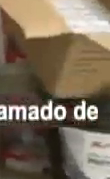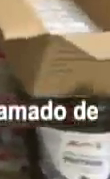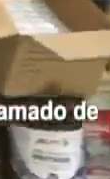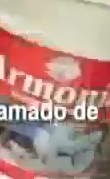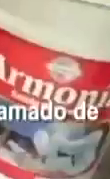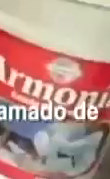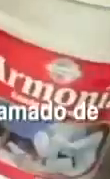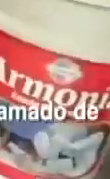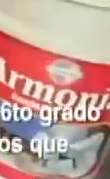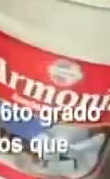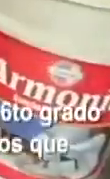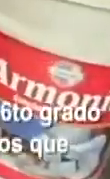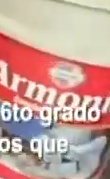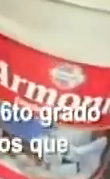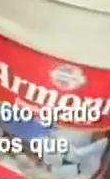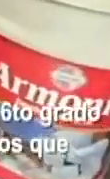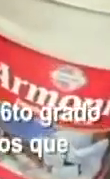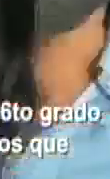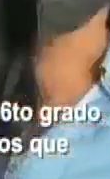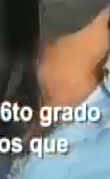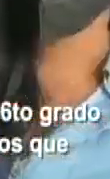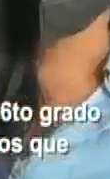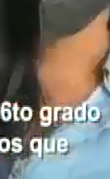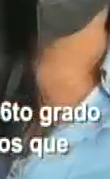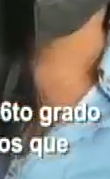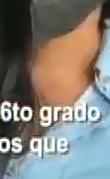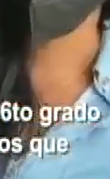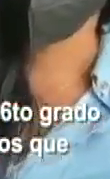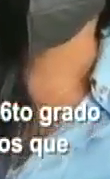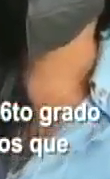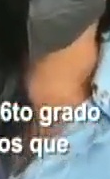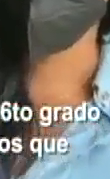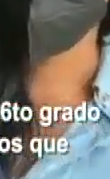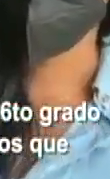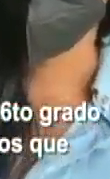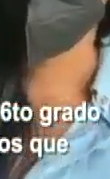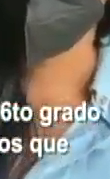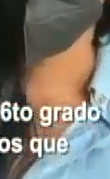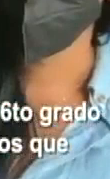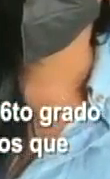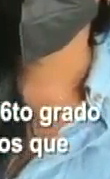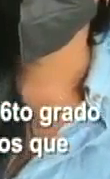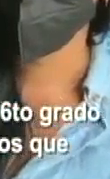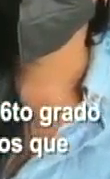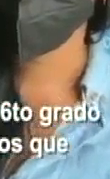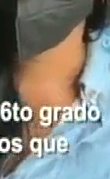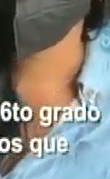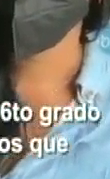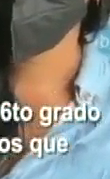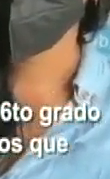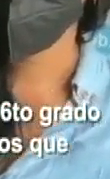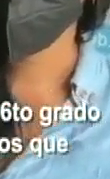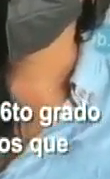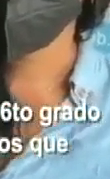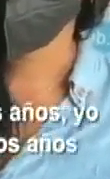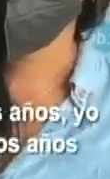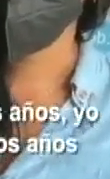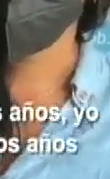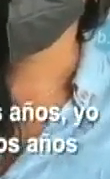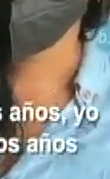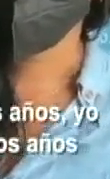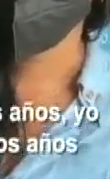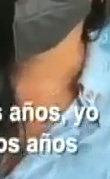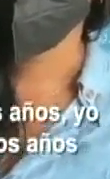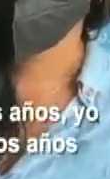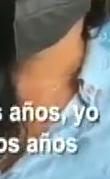manera inmediata, prácticamente. Mi nombre es María Angélica Bolívar, estudio sexto grado y me siento muy contenta por los recursos que están